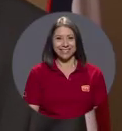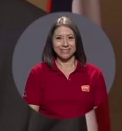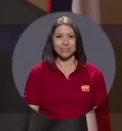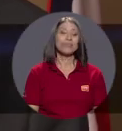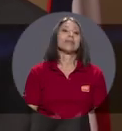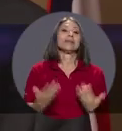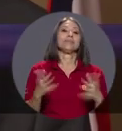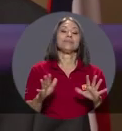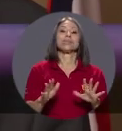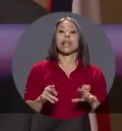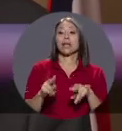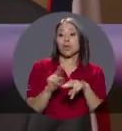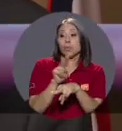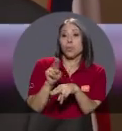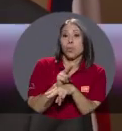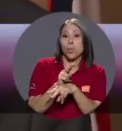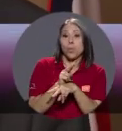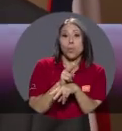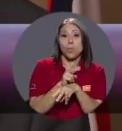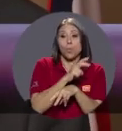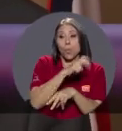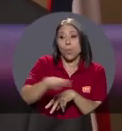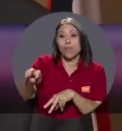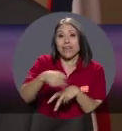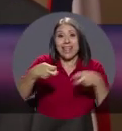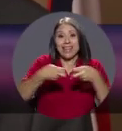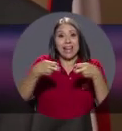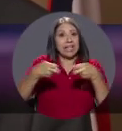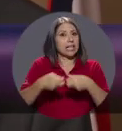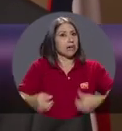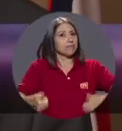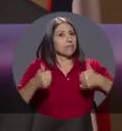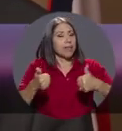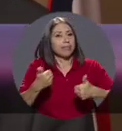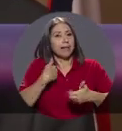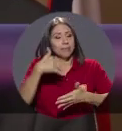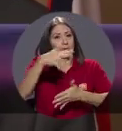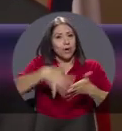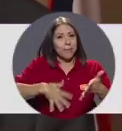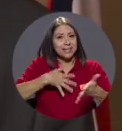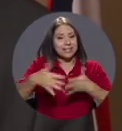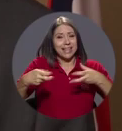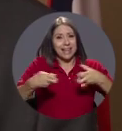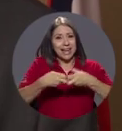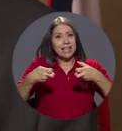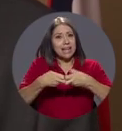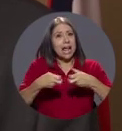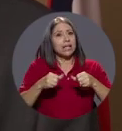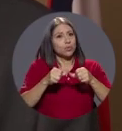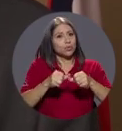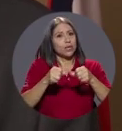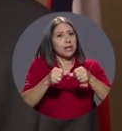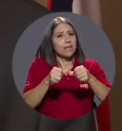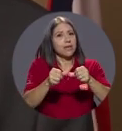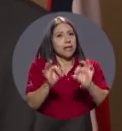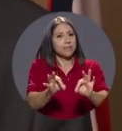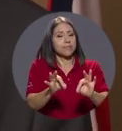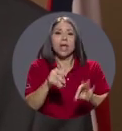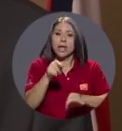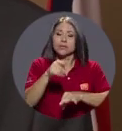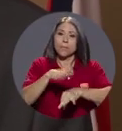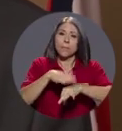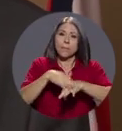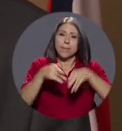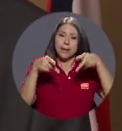La movilidad eléctrica tiene mucho sentido para Costa Rica. Tenemos una matriz eléctrica sostenible. Entonces eso nos